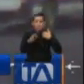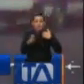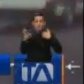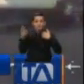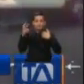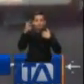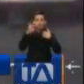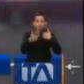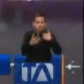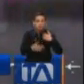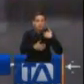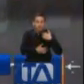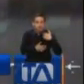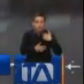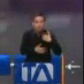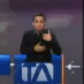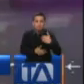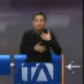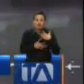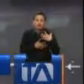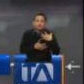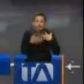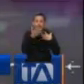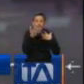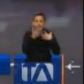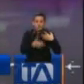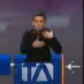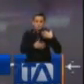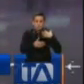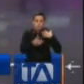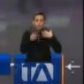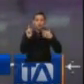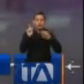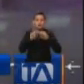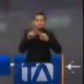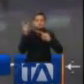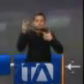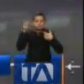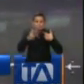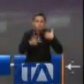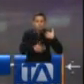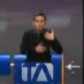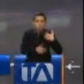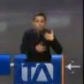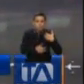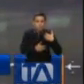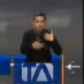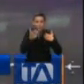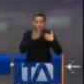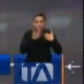señora. Séquele, manténgale bien abrigadita al bebé, por favor, hasta la llegada de la unidad.